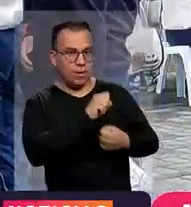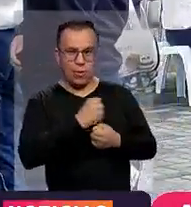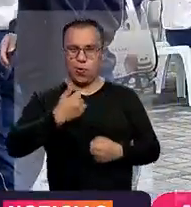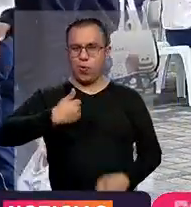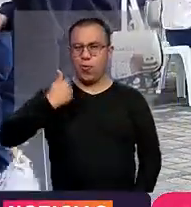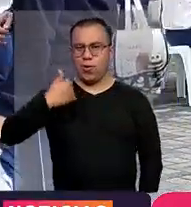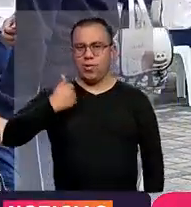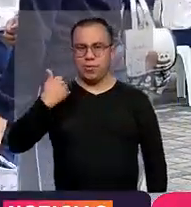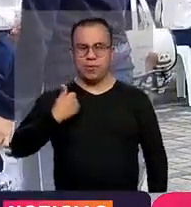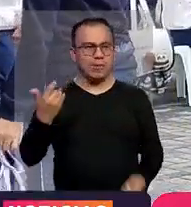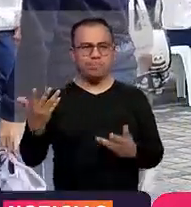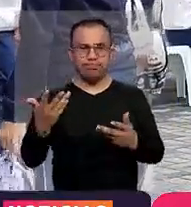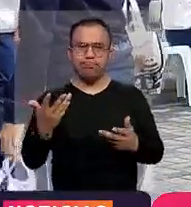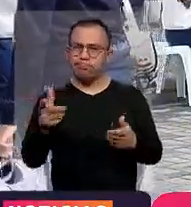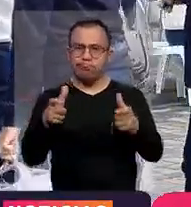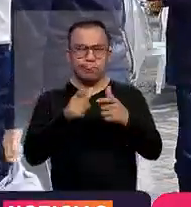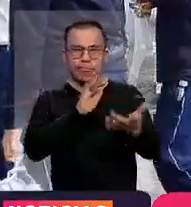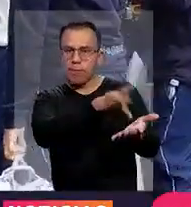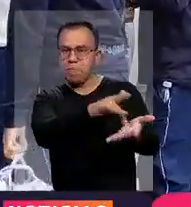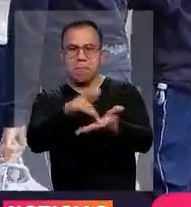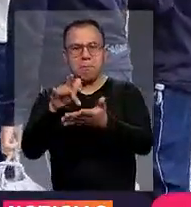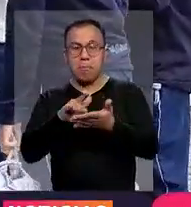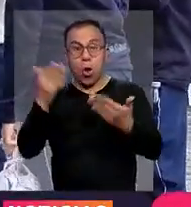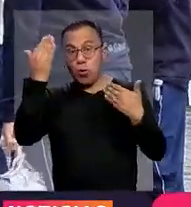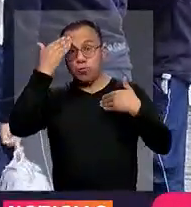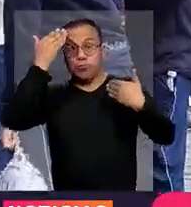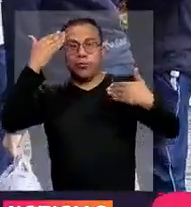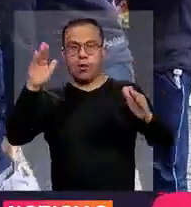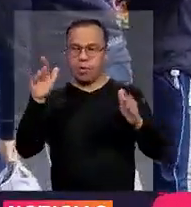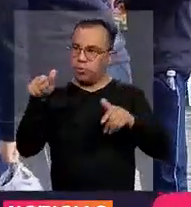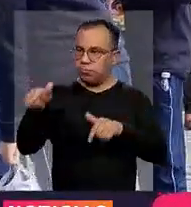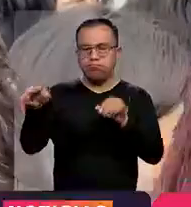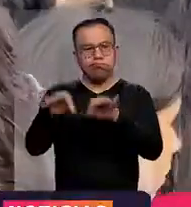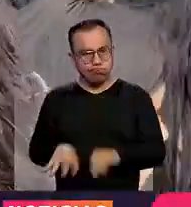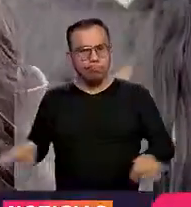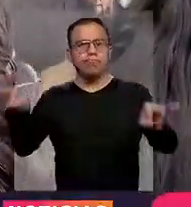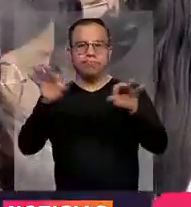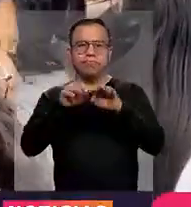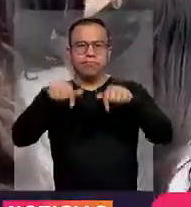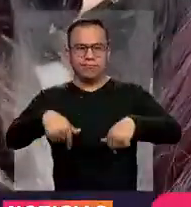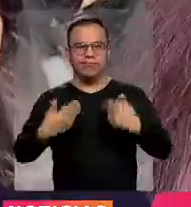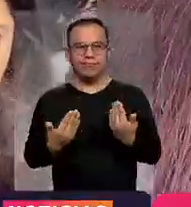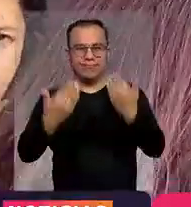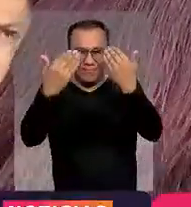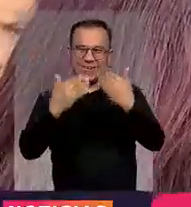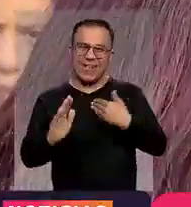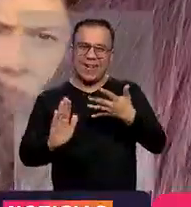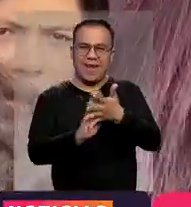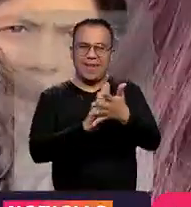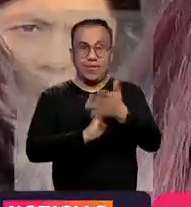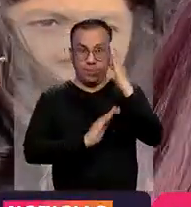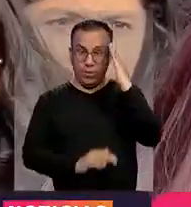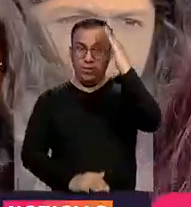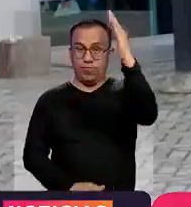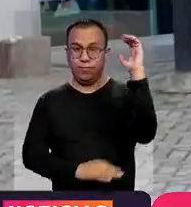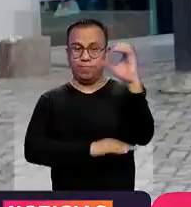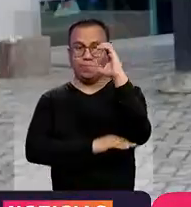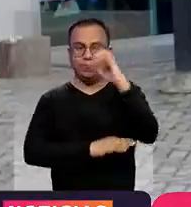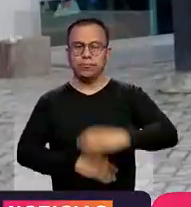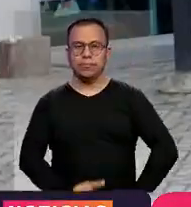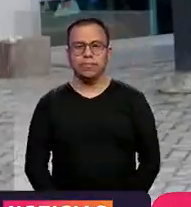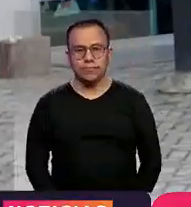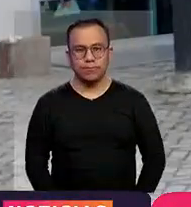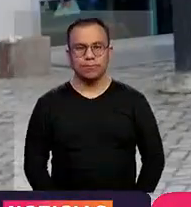juventud, mucha gente no salió a votar o no sabía cómo votar, y esto es importante, ya que, pues, como dije, somos el futuro del país. Es algo